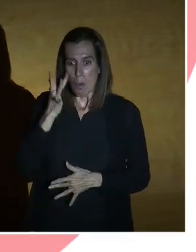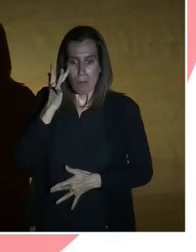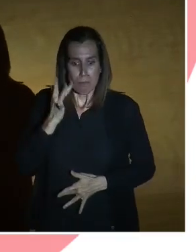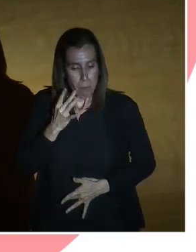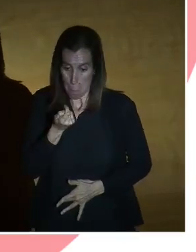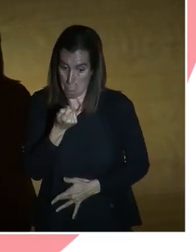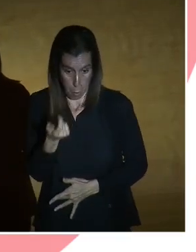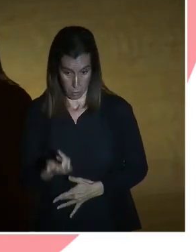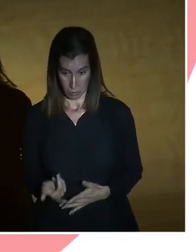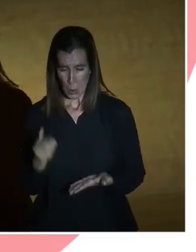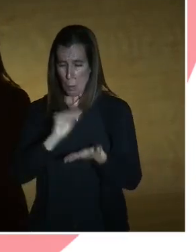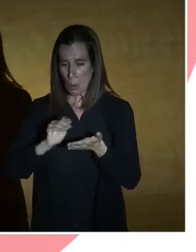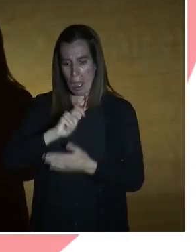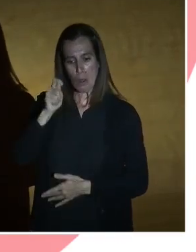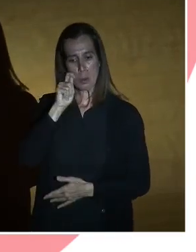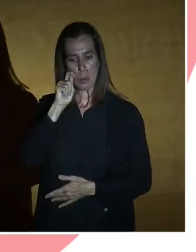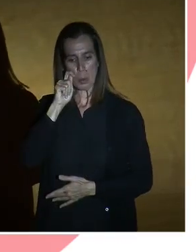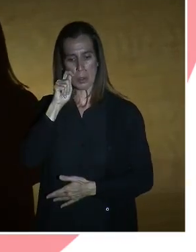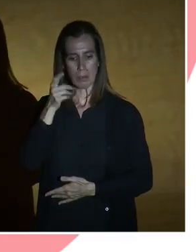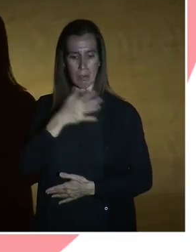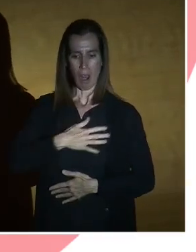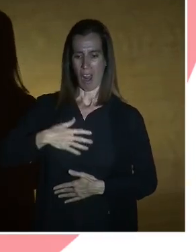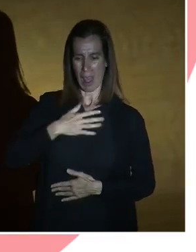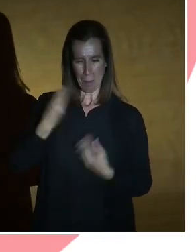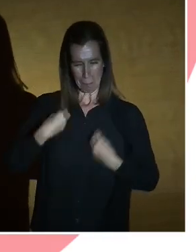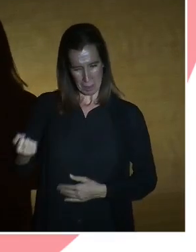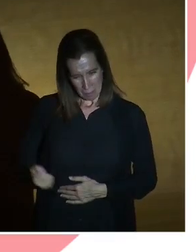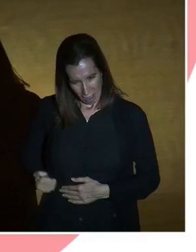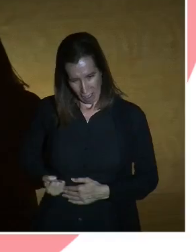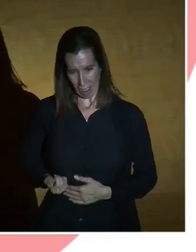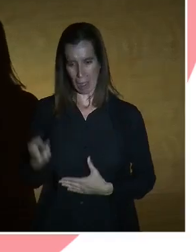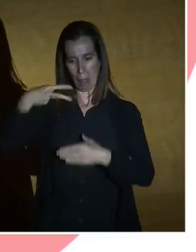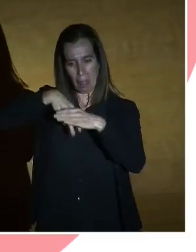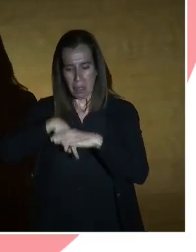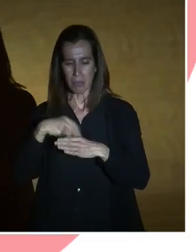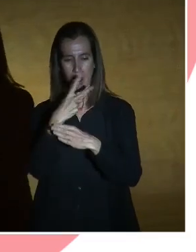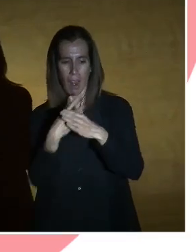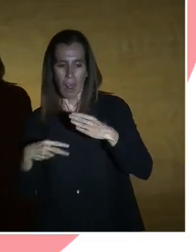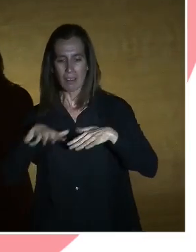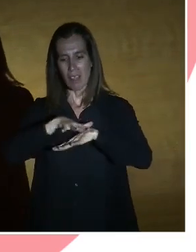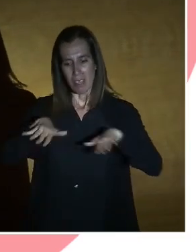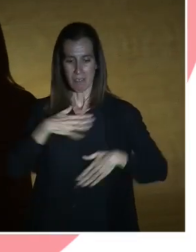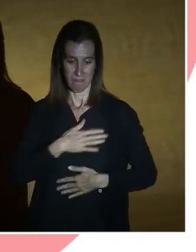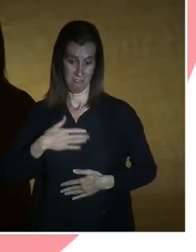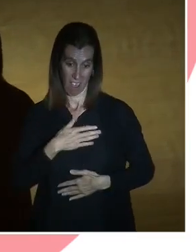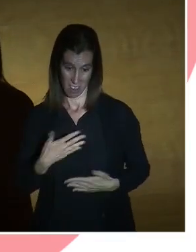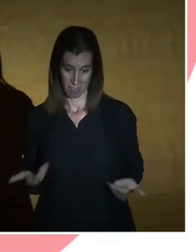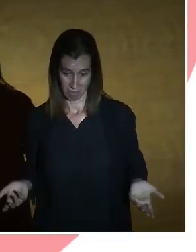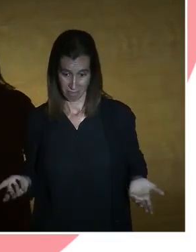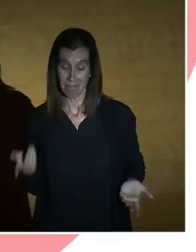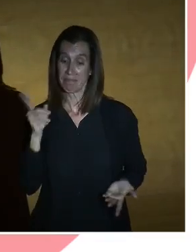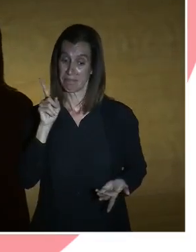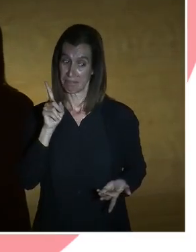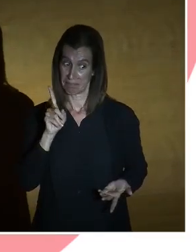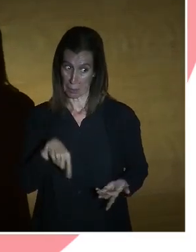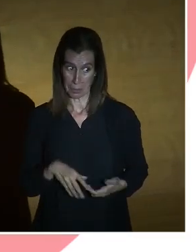que muchas veces los turistas se estén bañando en sus propios excrementos. Entonces son cosas que hay que tener